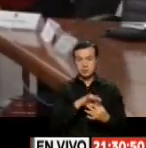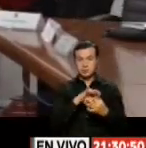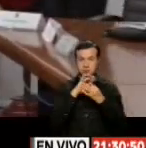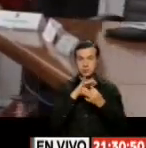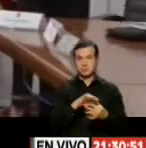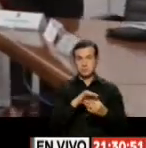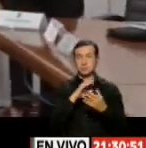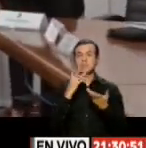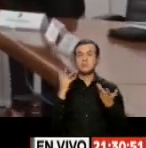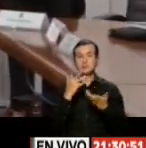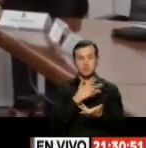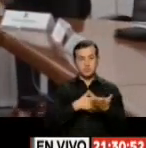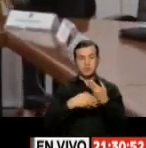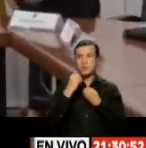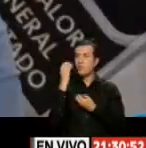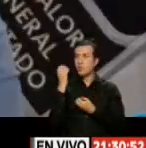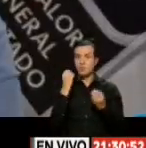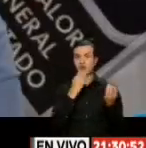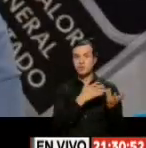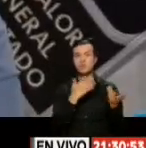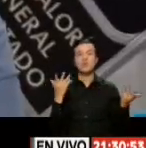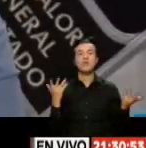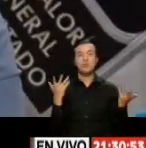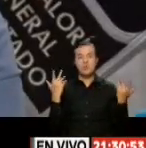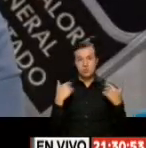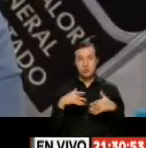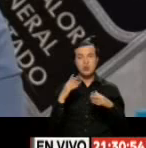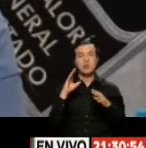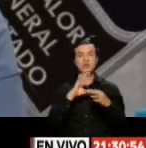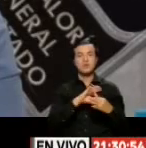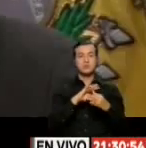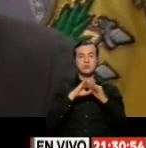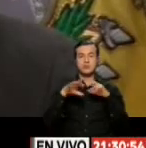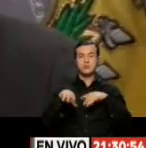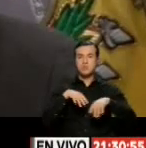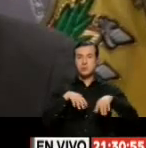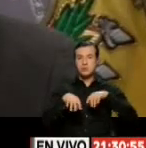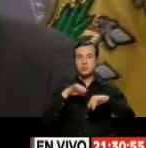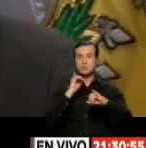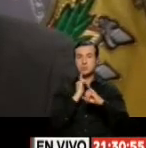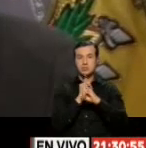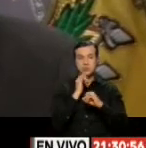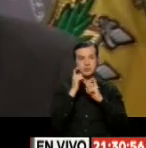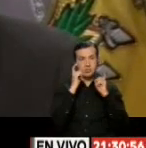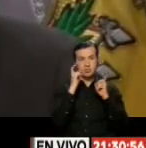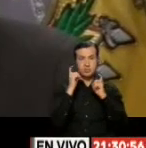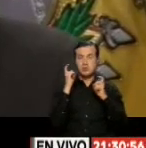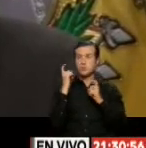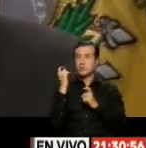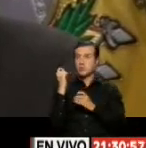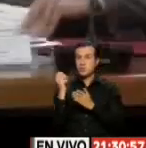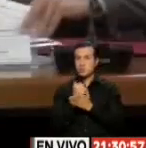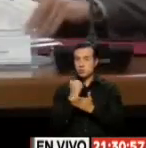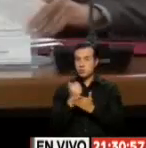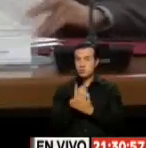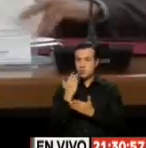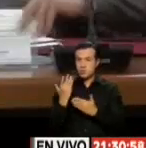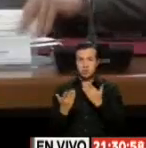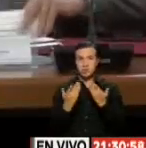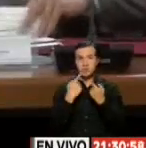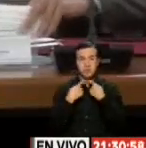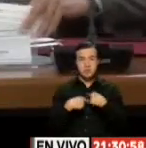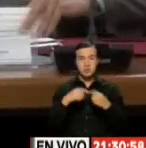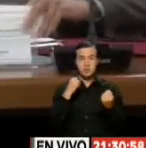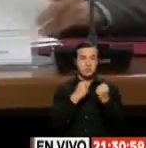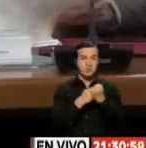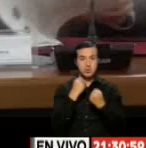facilitar el intercambio de información a través del establecimiento de canales de coordinación entre la entidad de control y la de recaudación tributaria. Se espera